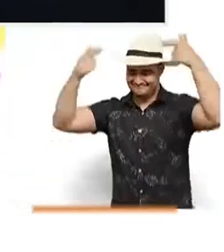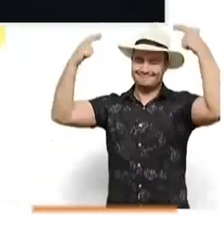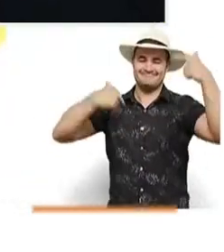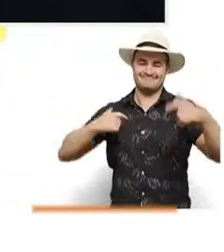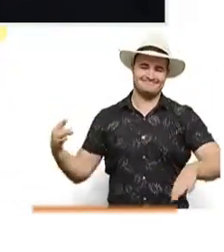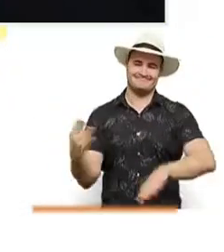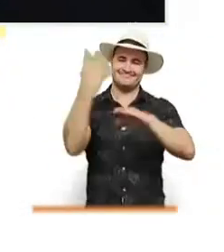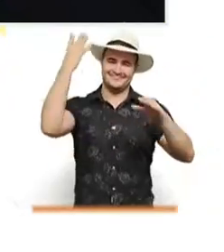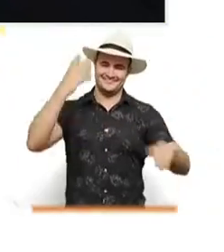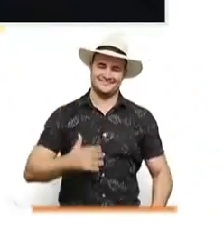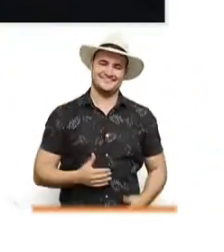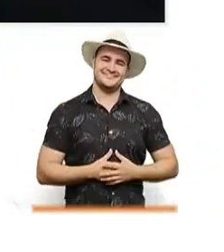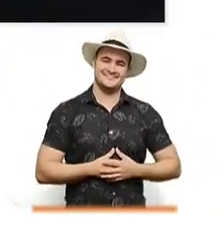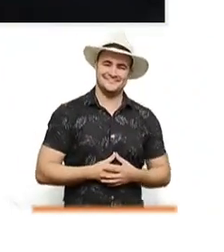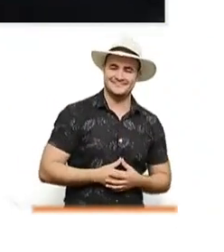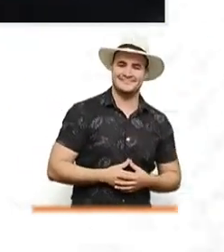amo.